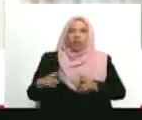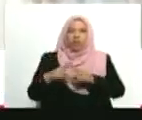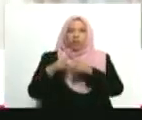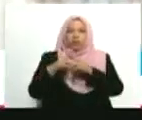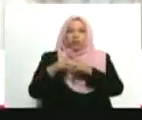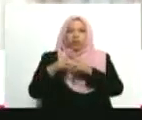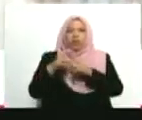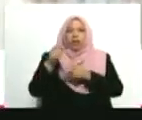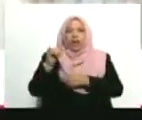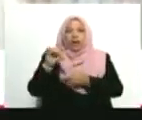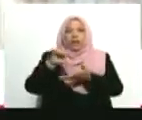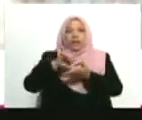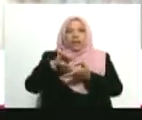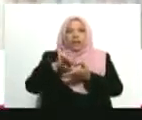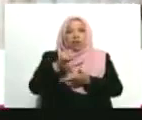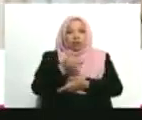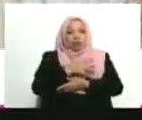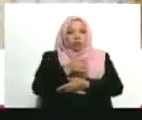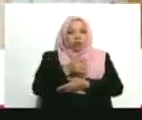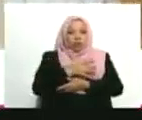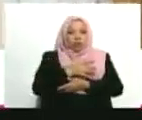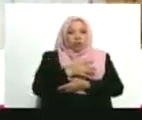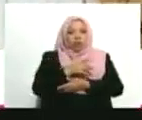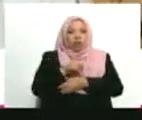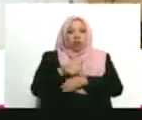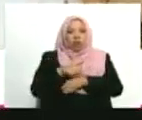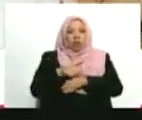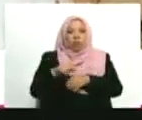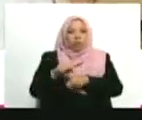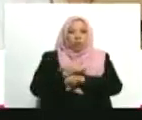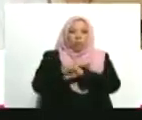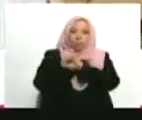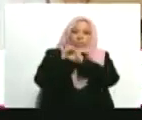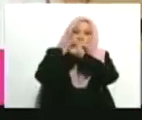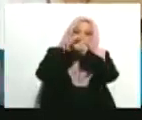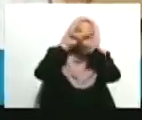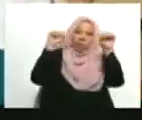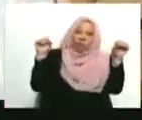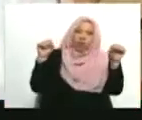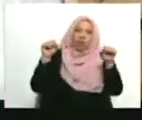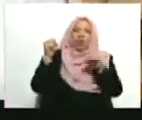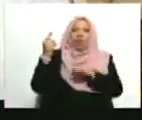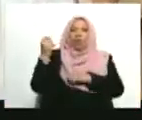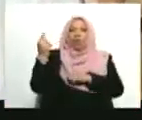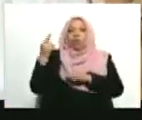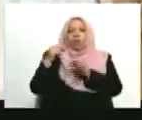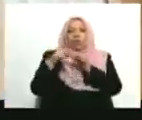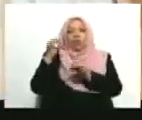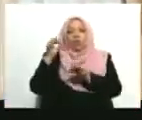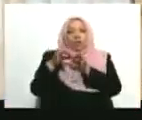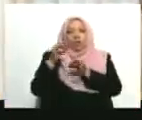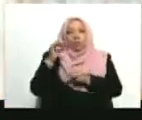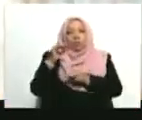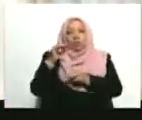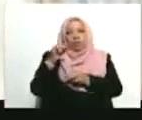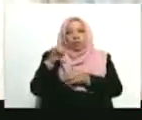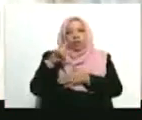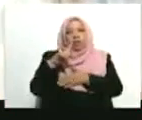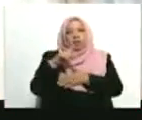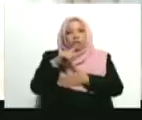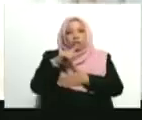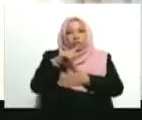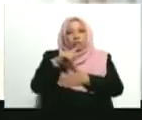Santiago de Chile, donde desde primeras horas de la mañana del día de hoy, 11 de septiembre, el pueblo chileno y América Latina